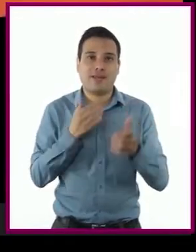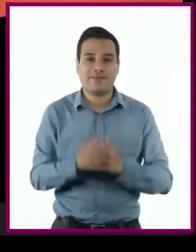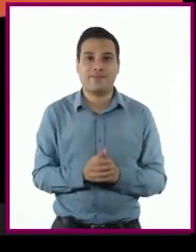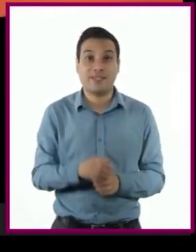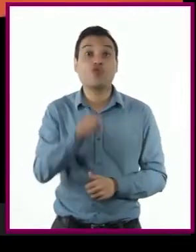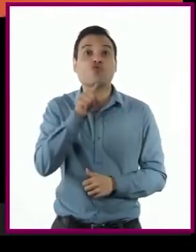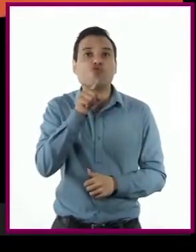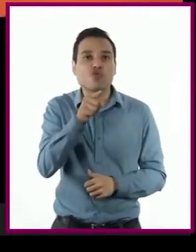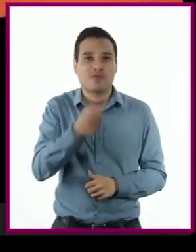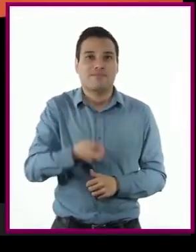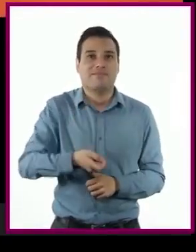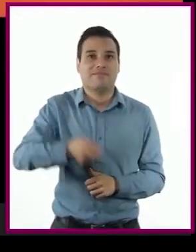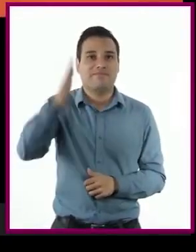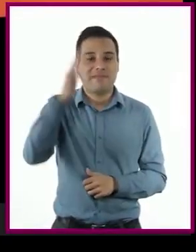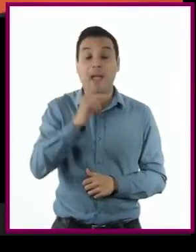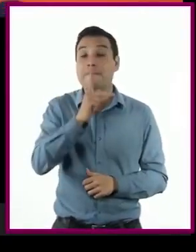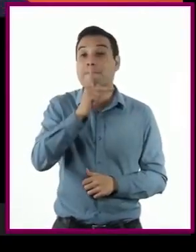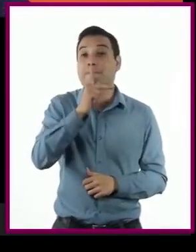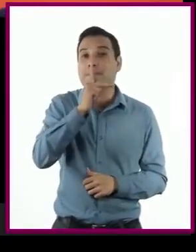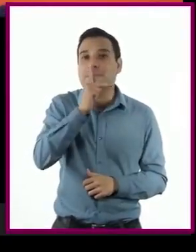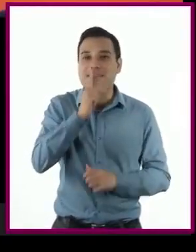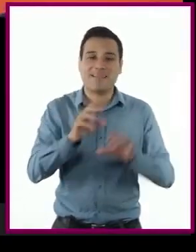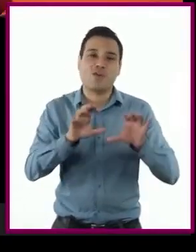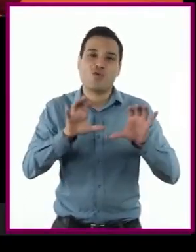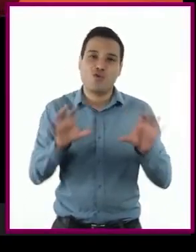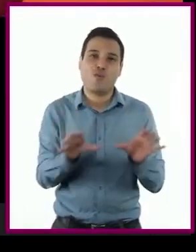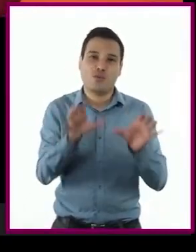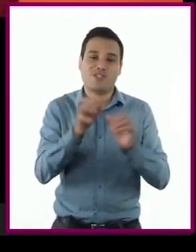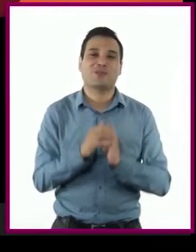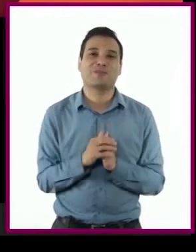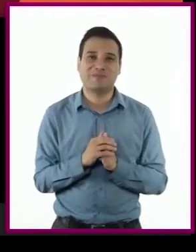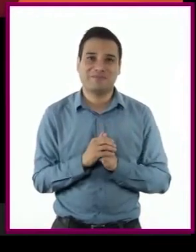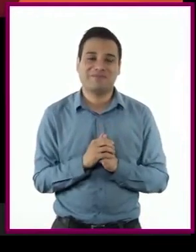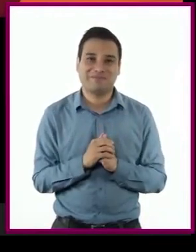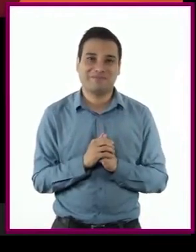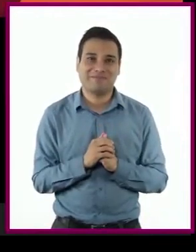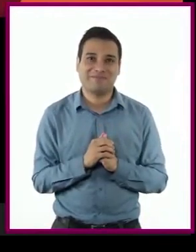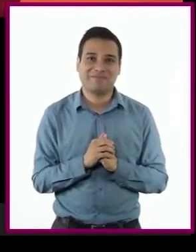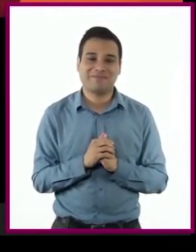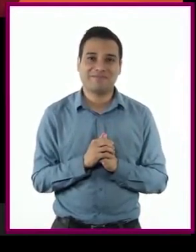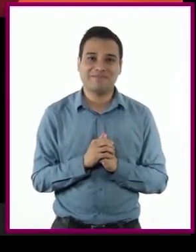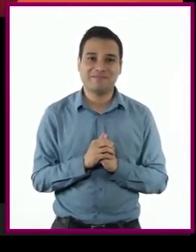es llamado el padre de la computación.